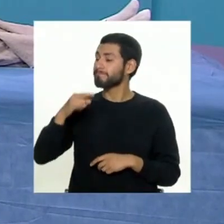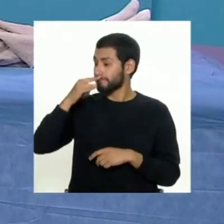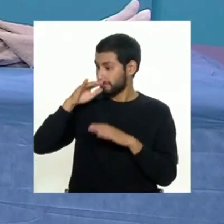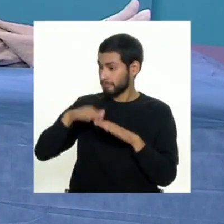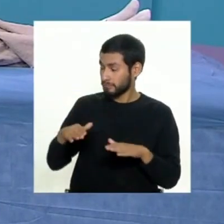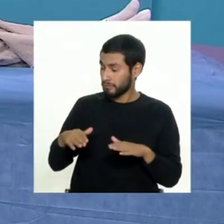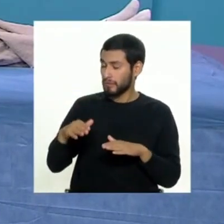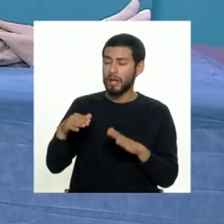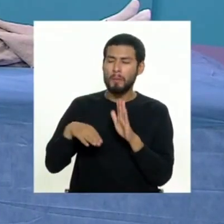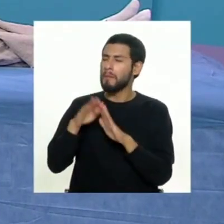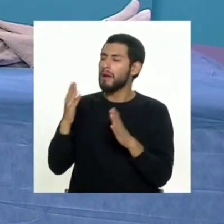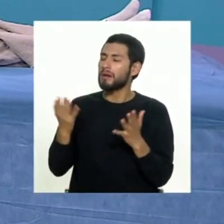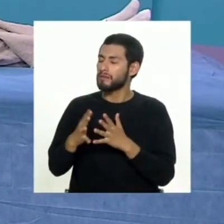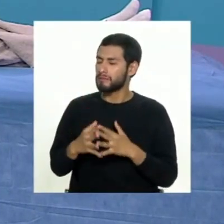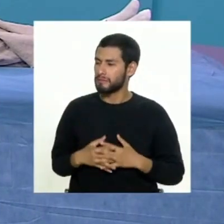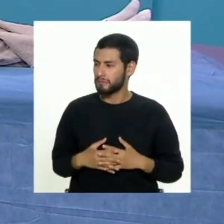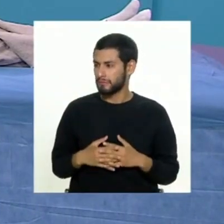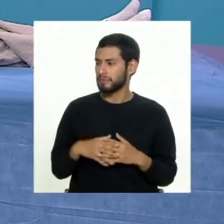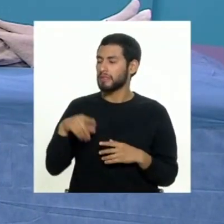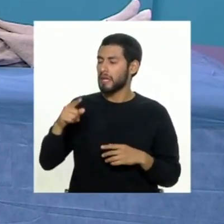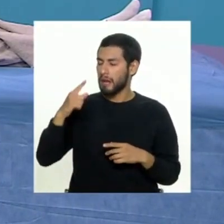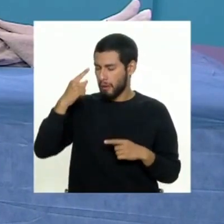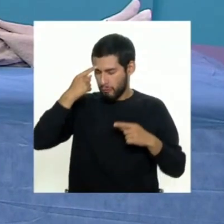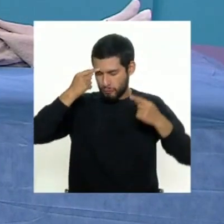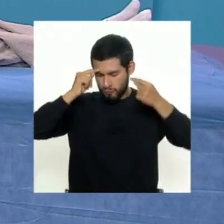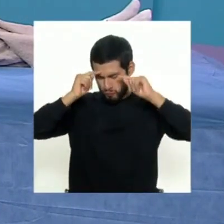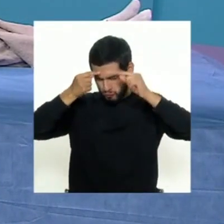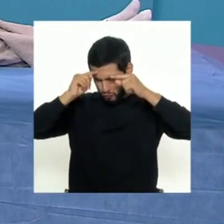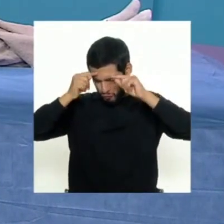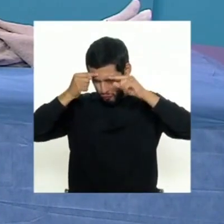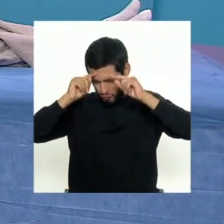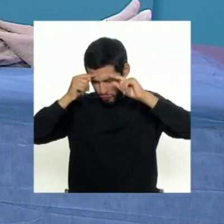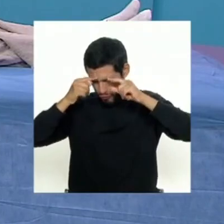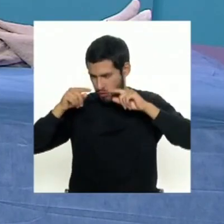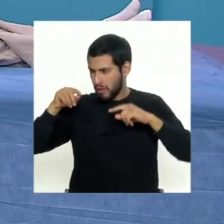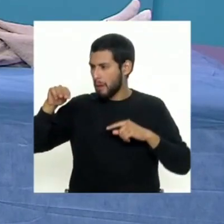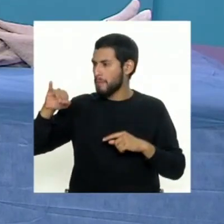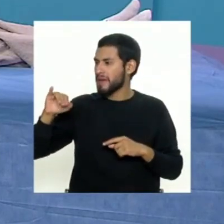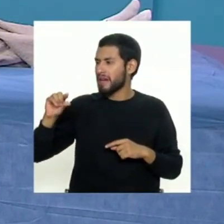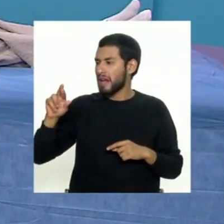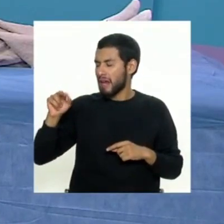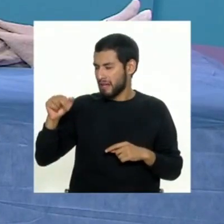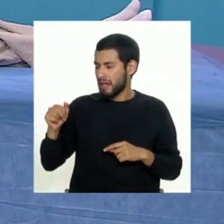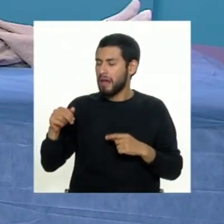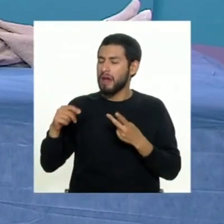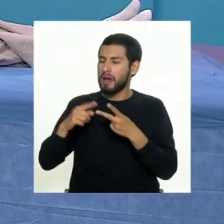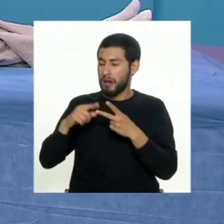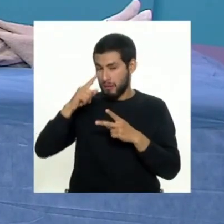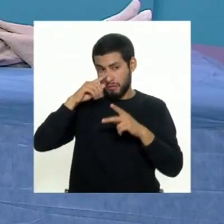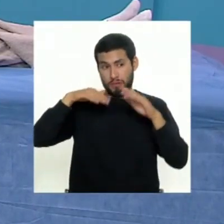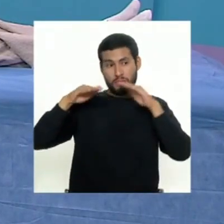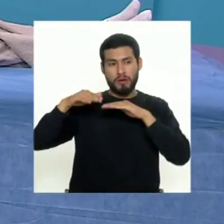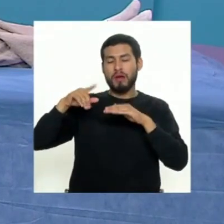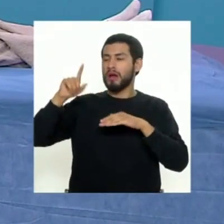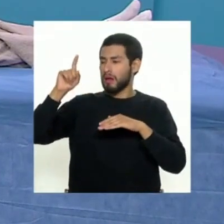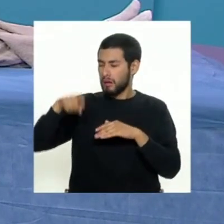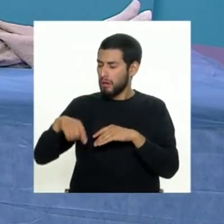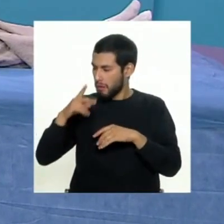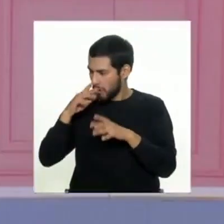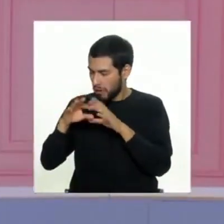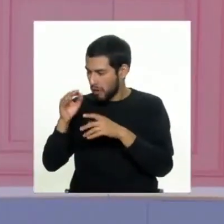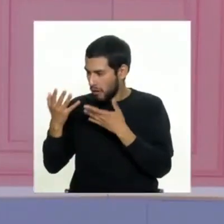más frecuente es la migraña que se acompaña de vértigo, ¿sí? En ellos hay que descartar